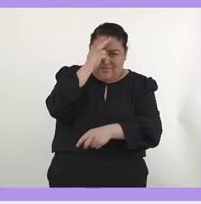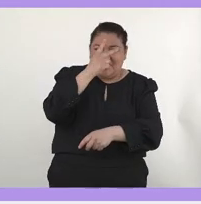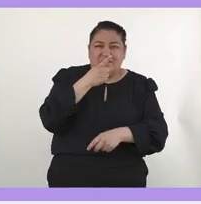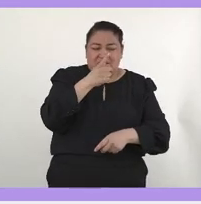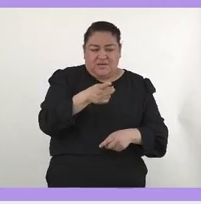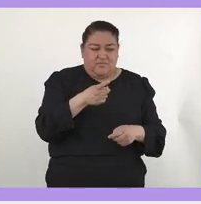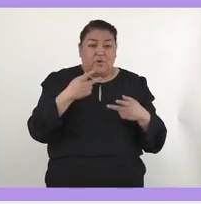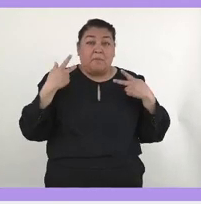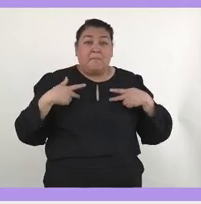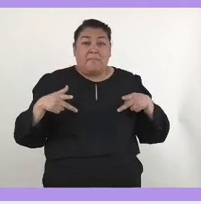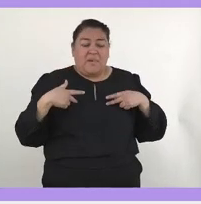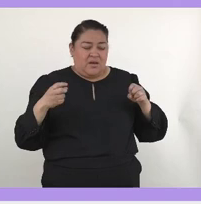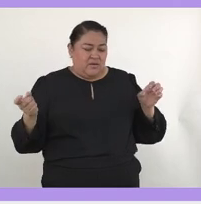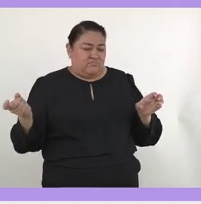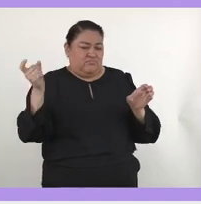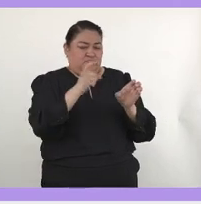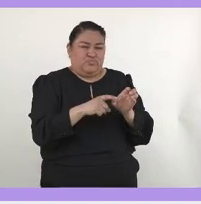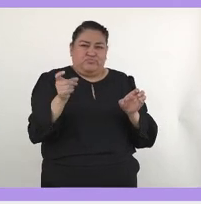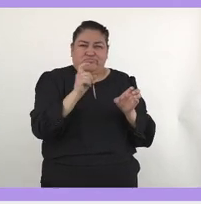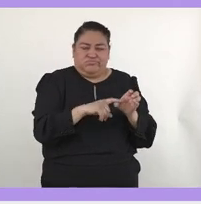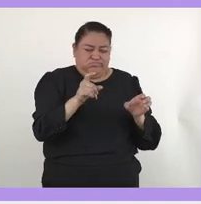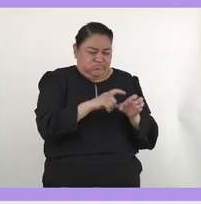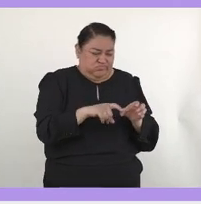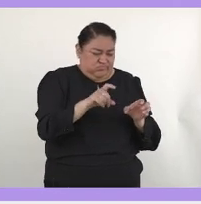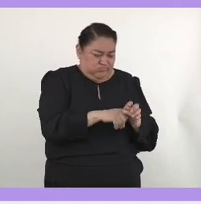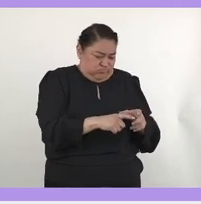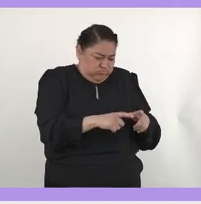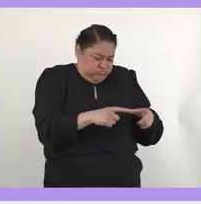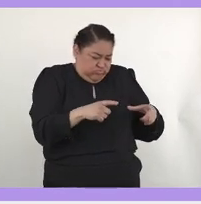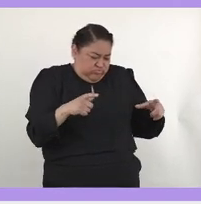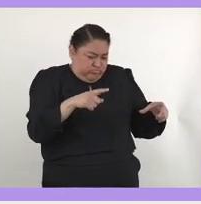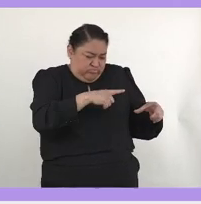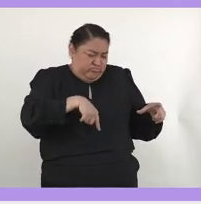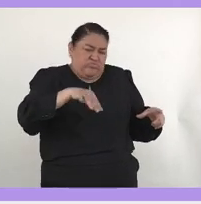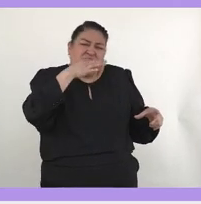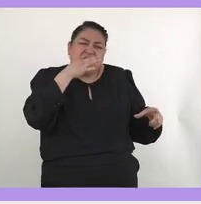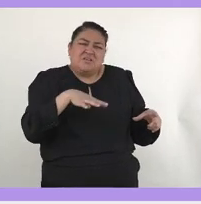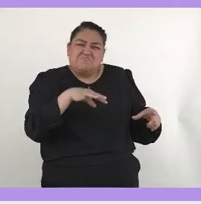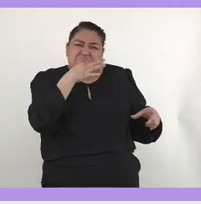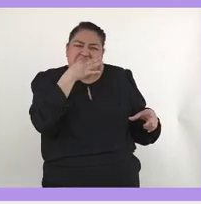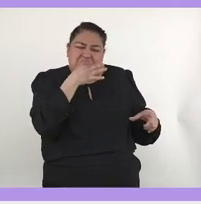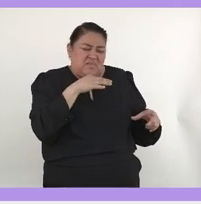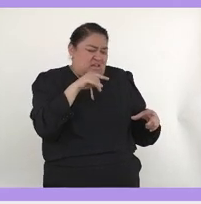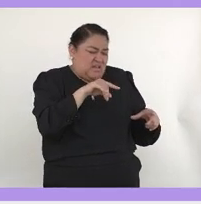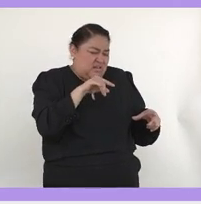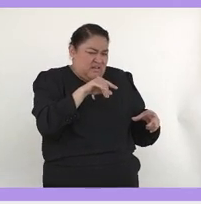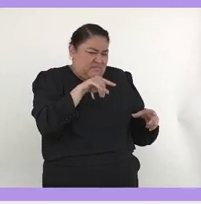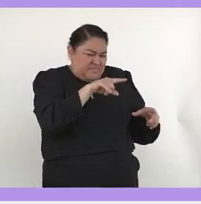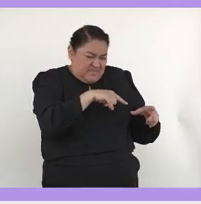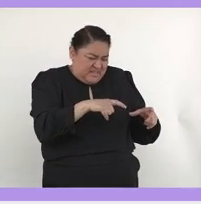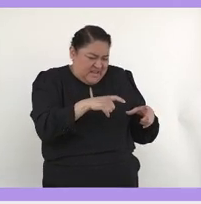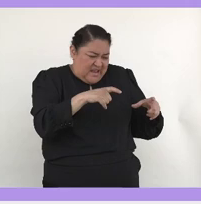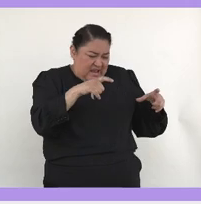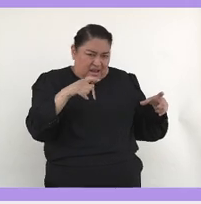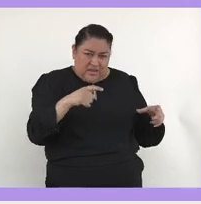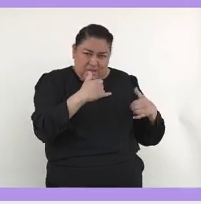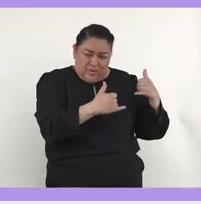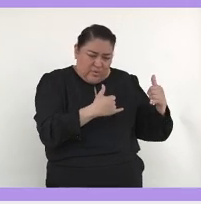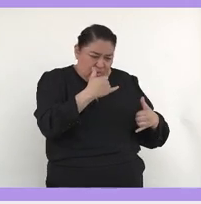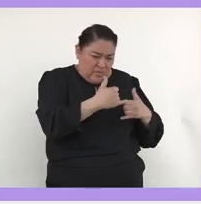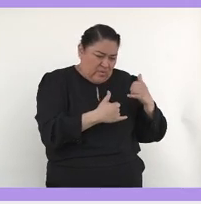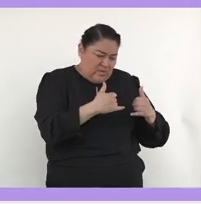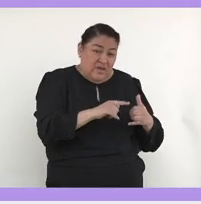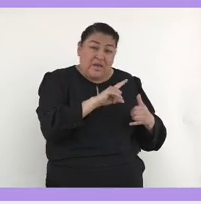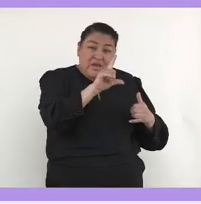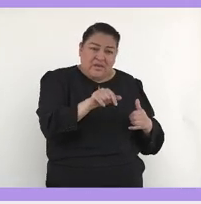primera charla tanto Andrea como como Lucía No eso es fundamental también lo dijeron ellas para que no se caiga esto este tipo de